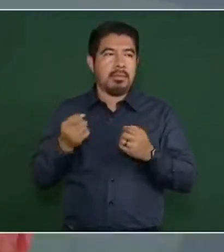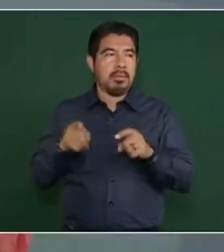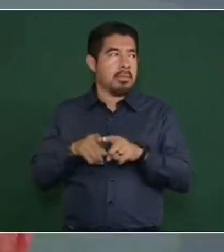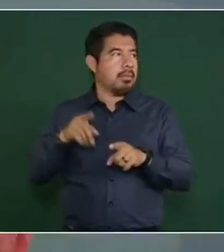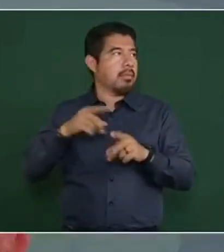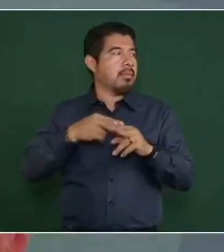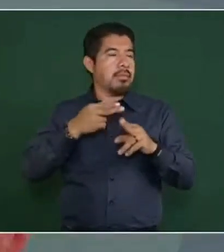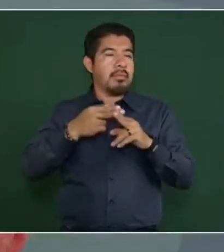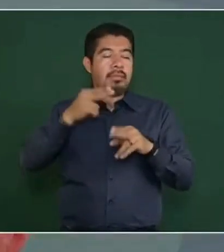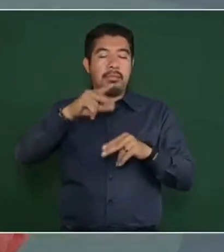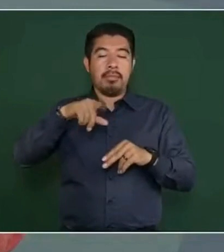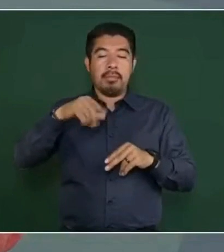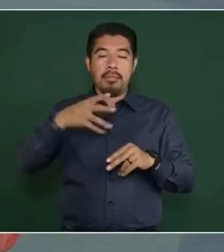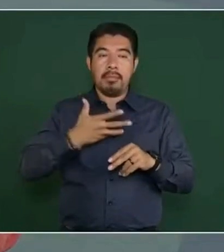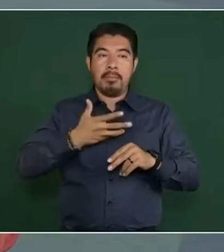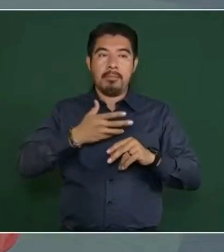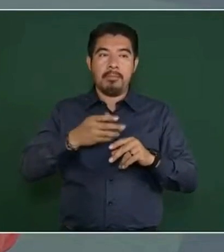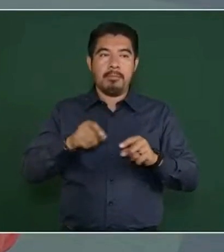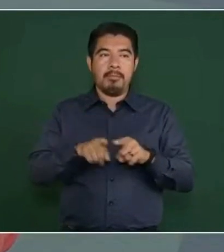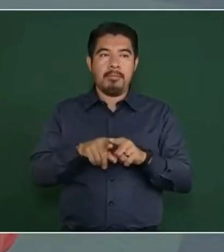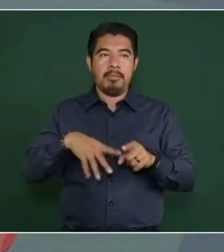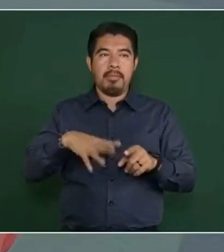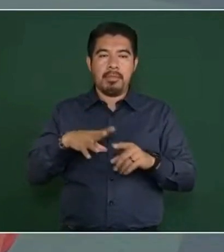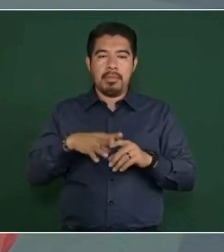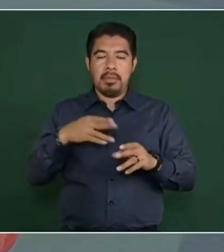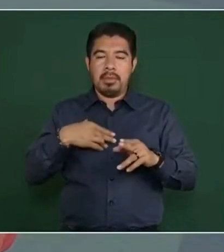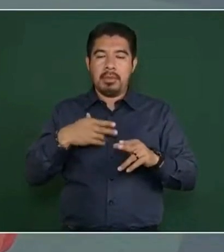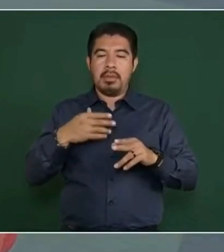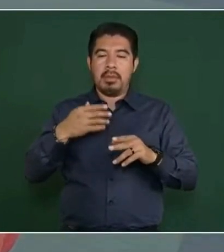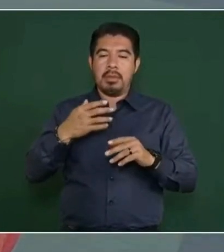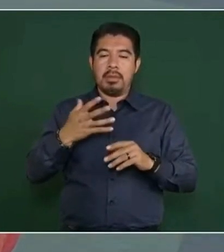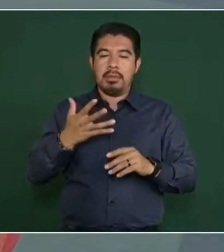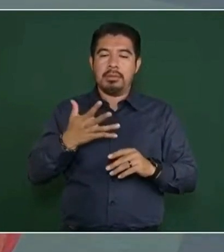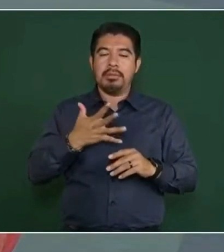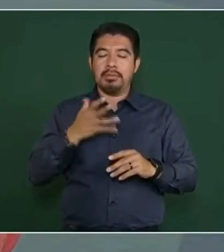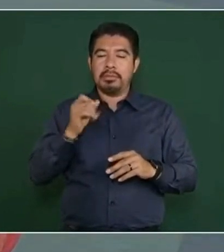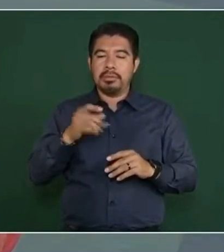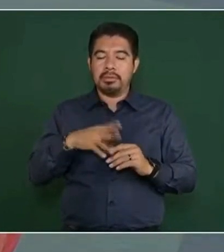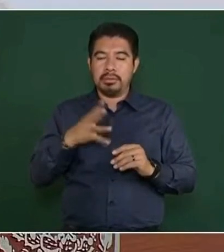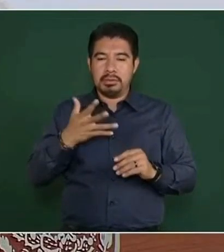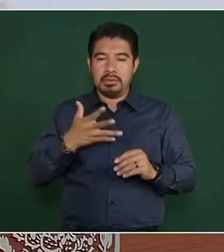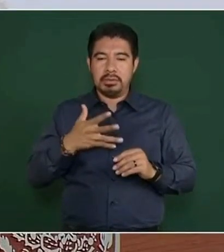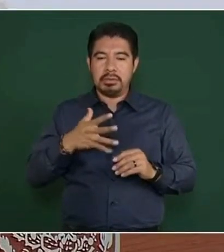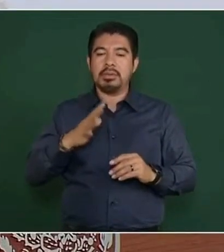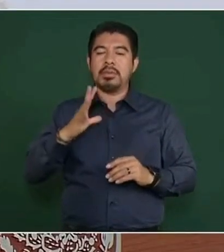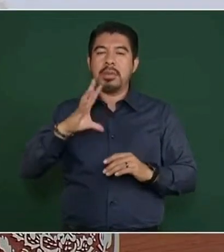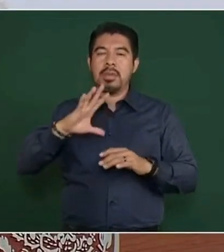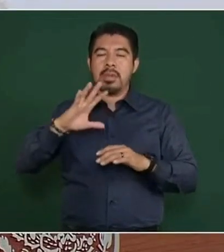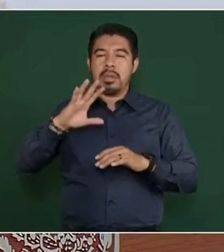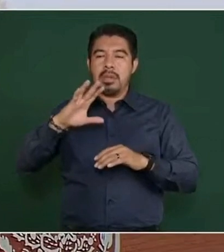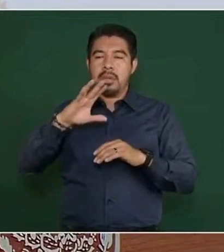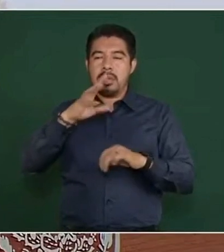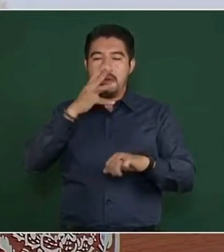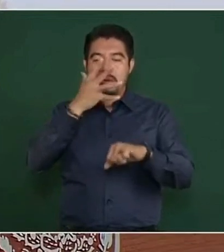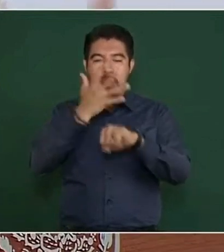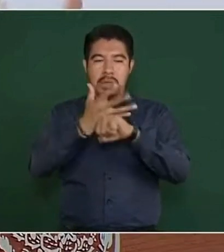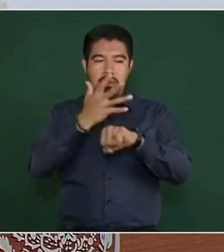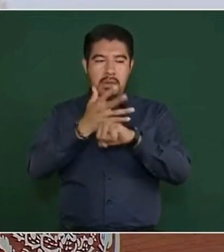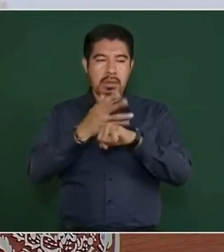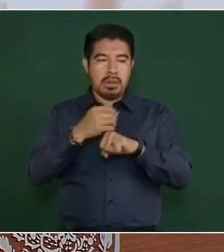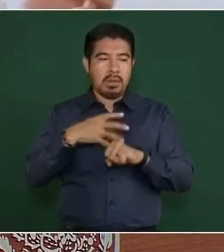economía estadounidense, se dio un fenómeno muy especial. Había